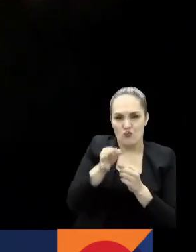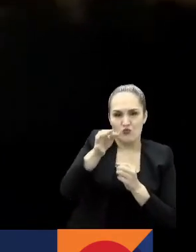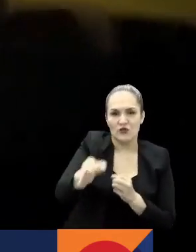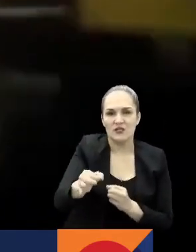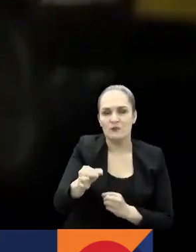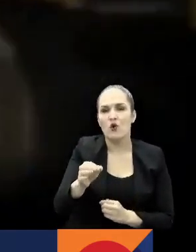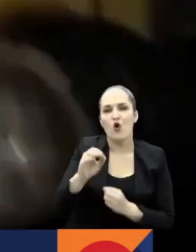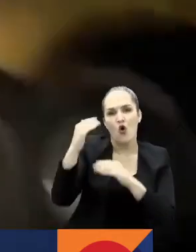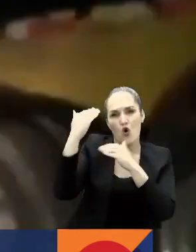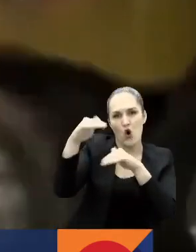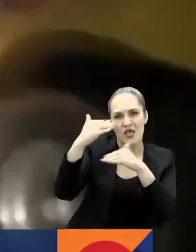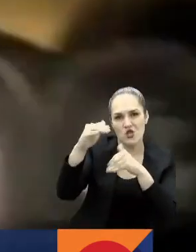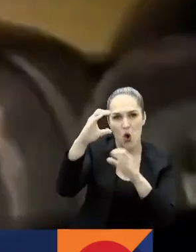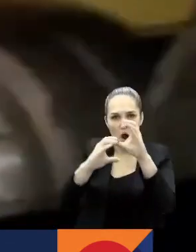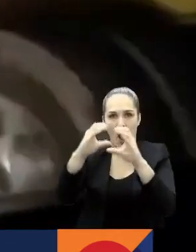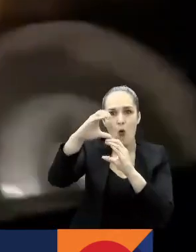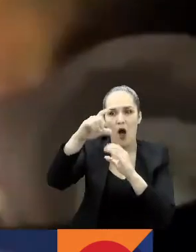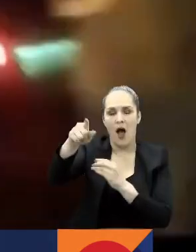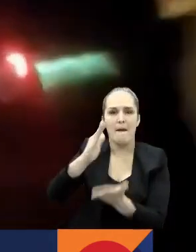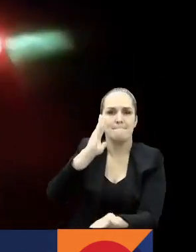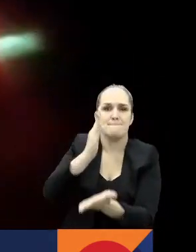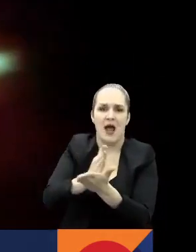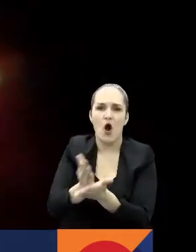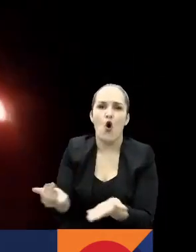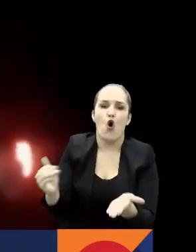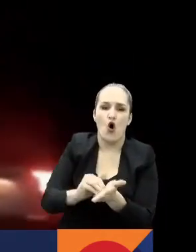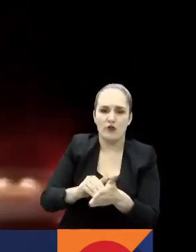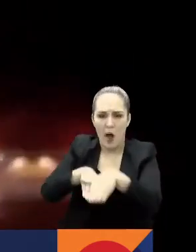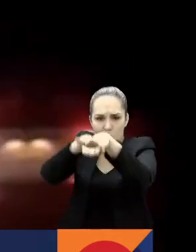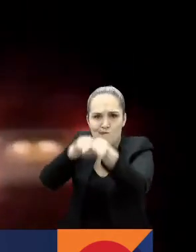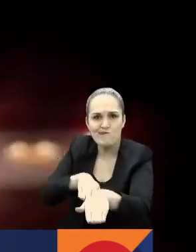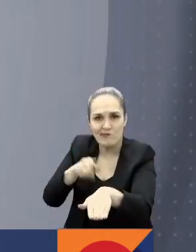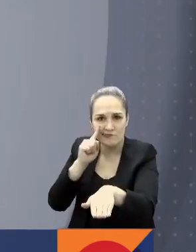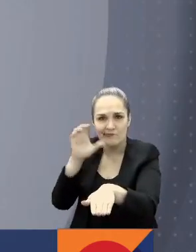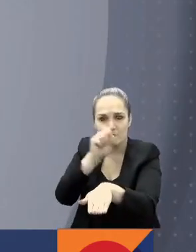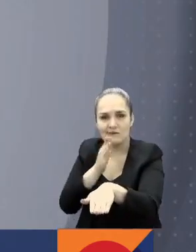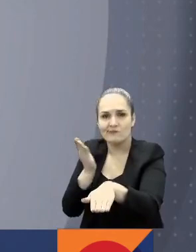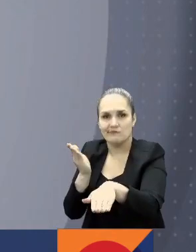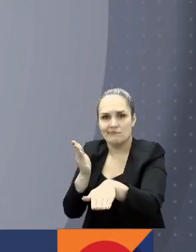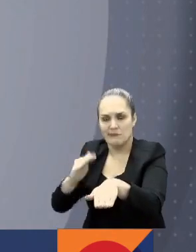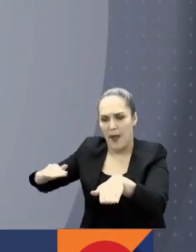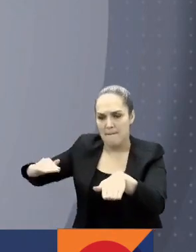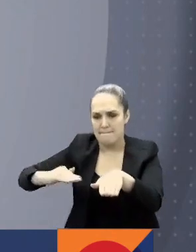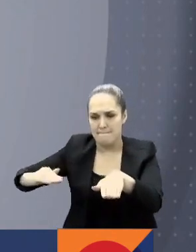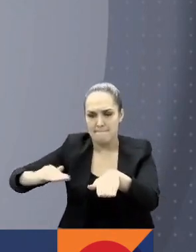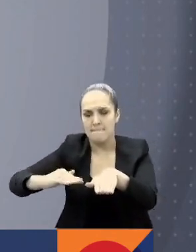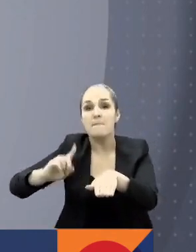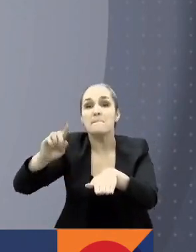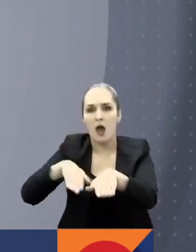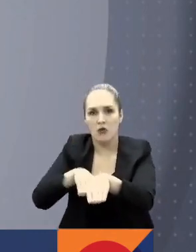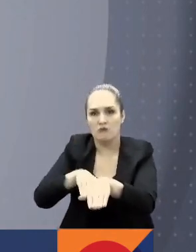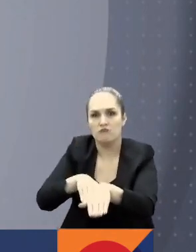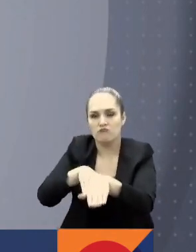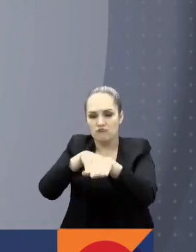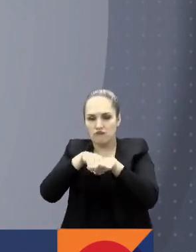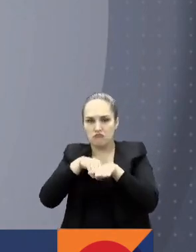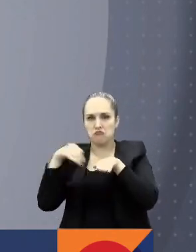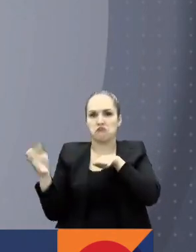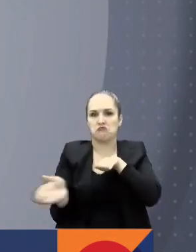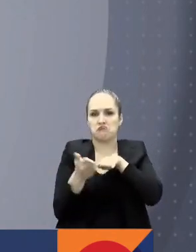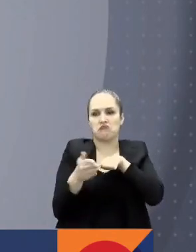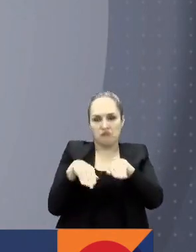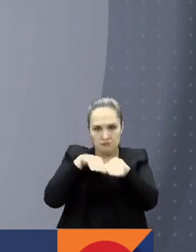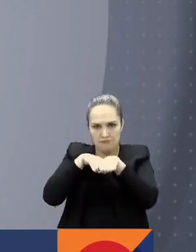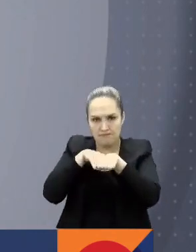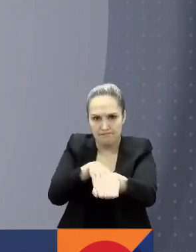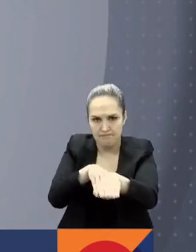del departamento para liberar la vía. Sin embargo, se está dando paso intermitente a tractomulas y vehículos de